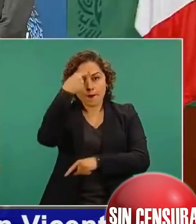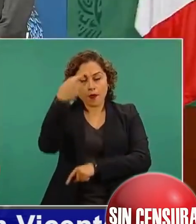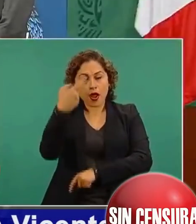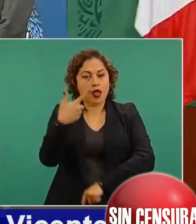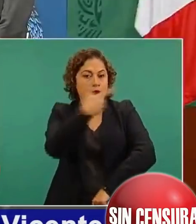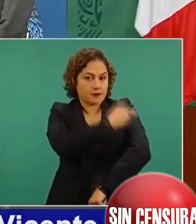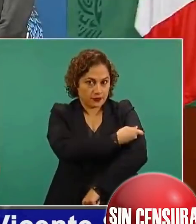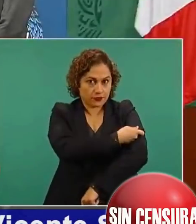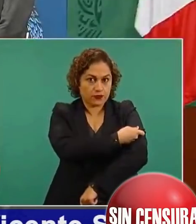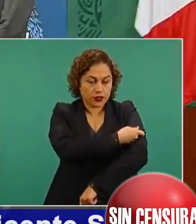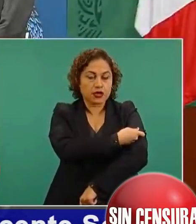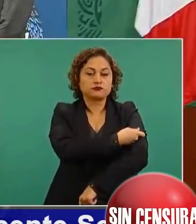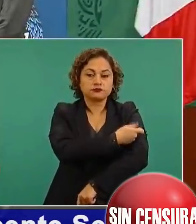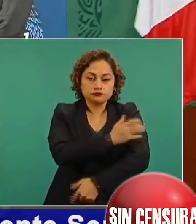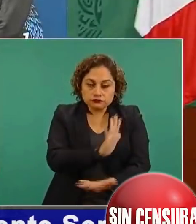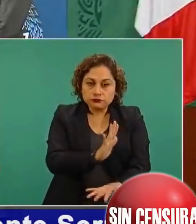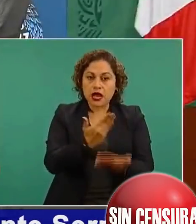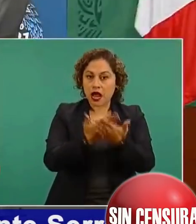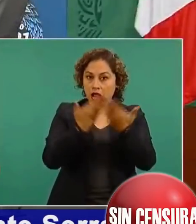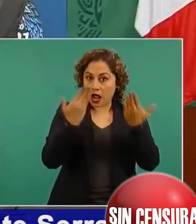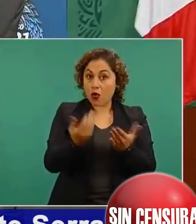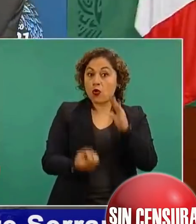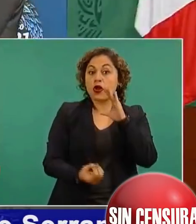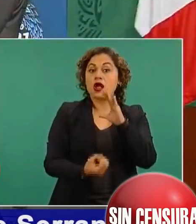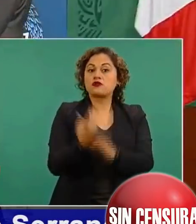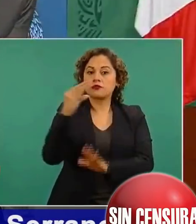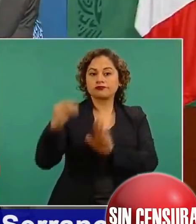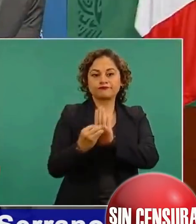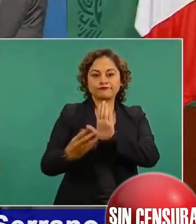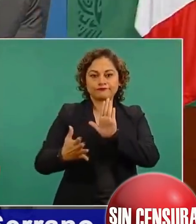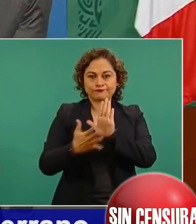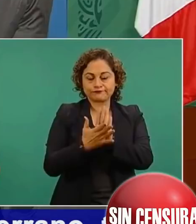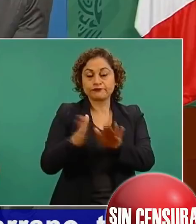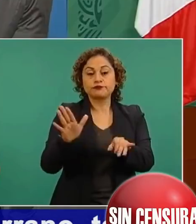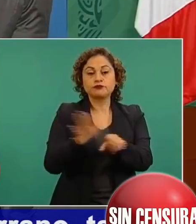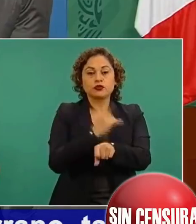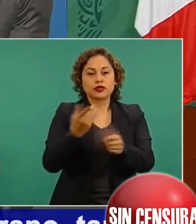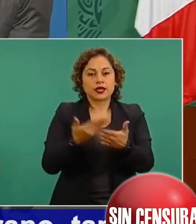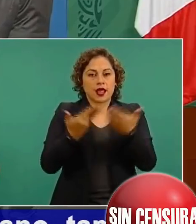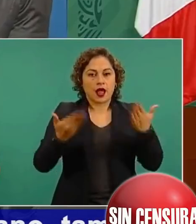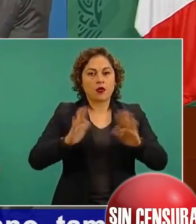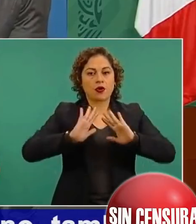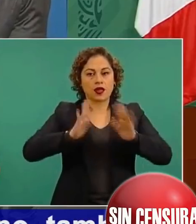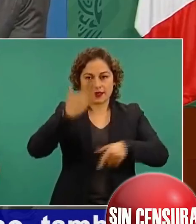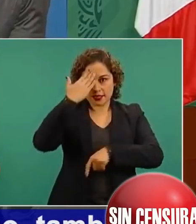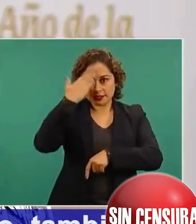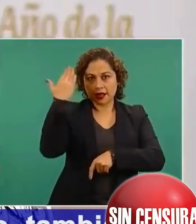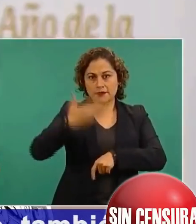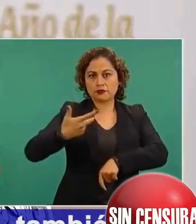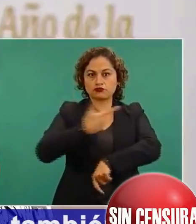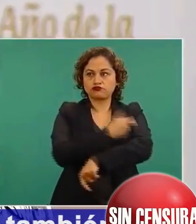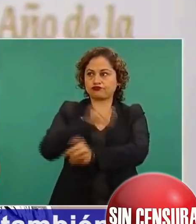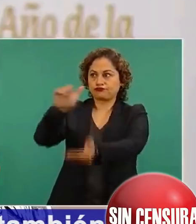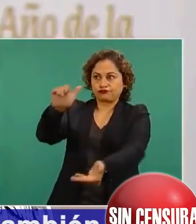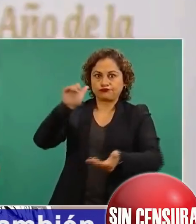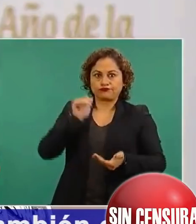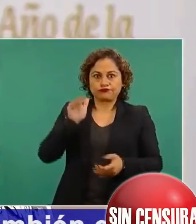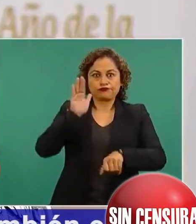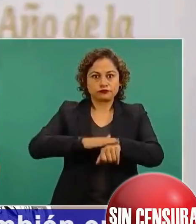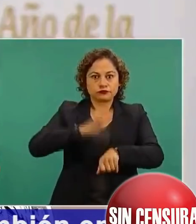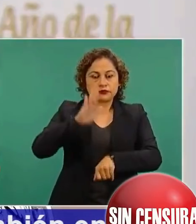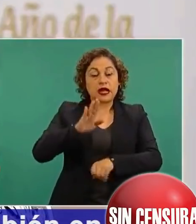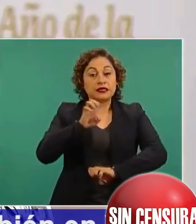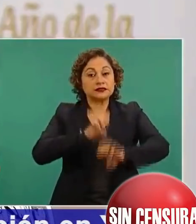que han sido incorporados ahora con la oportunidad de ampliar las vacunas, no solamente para la de